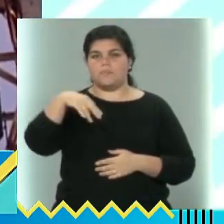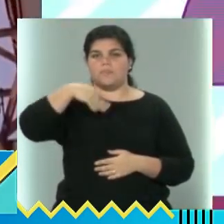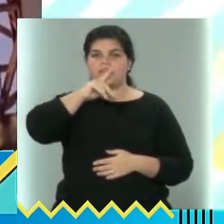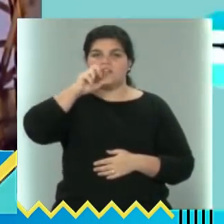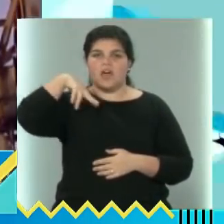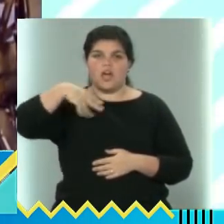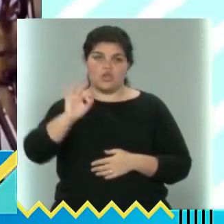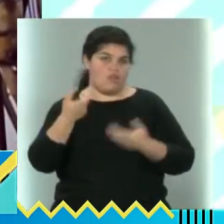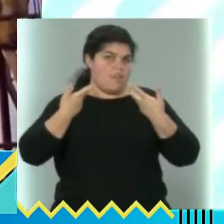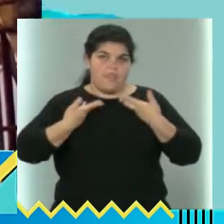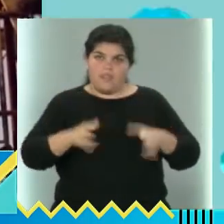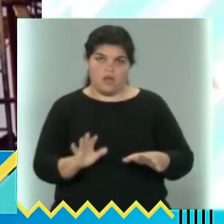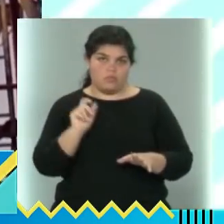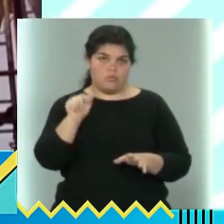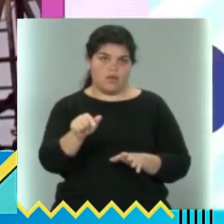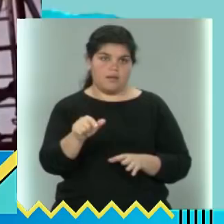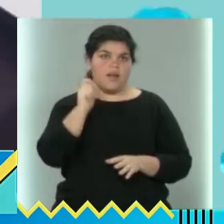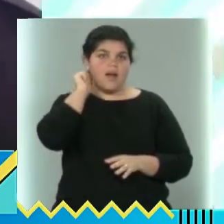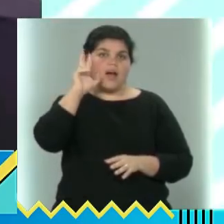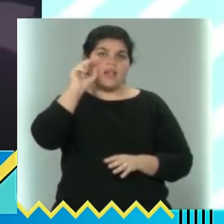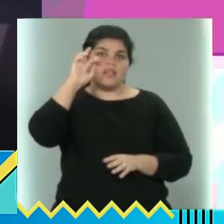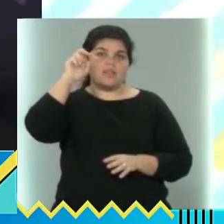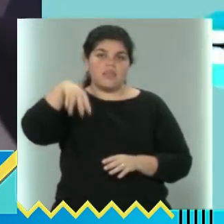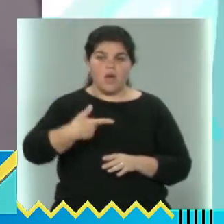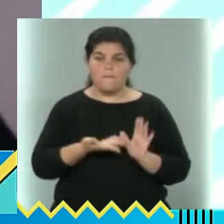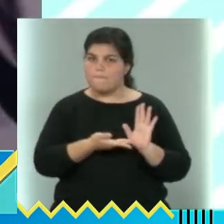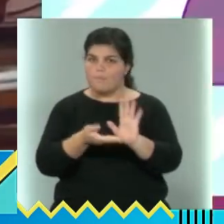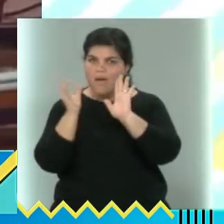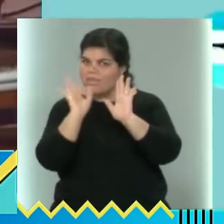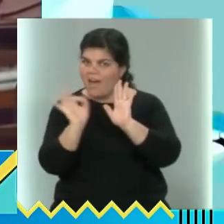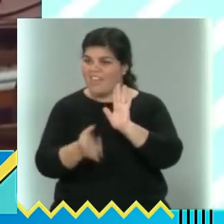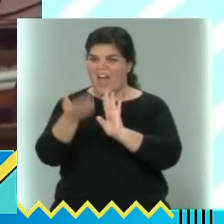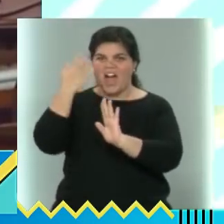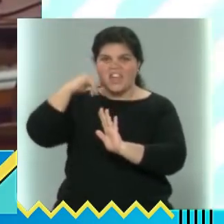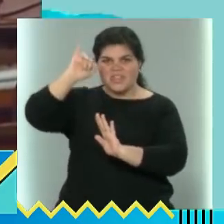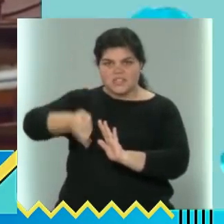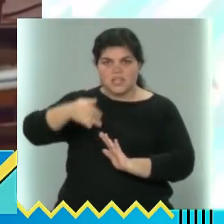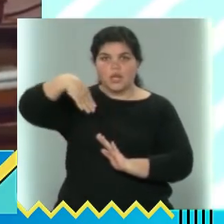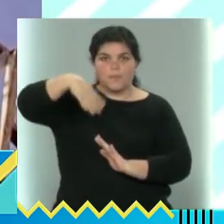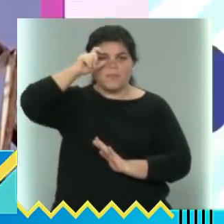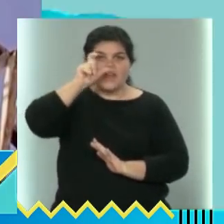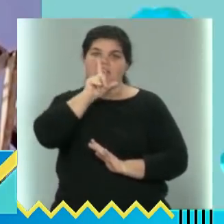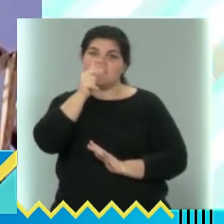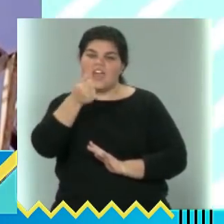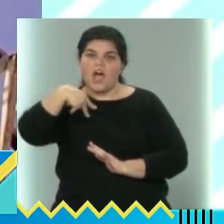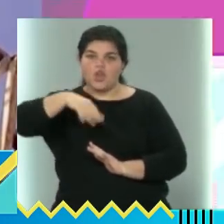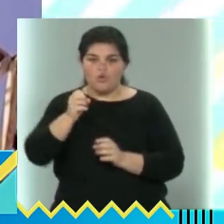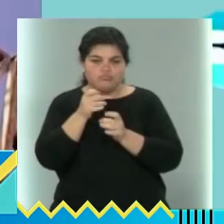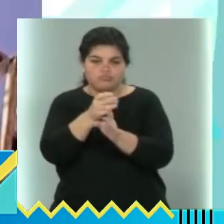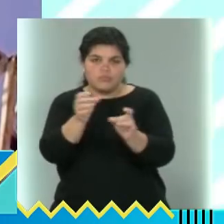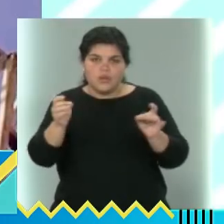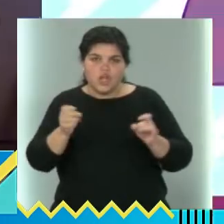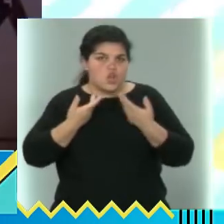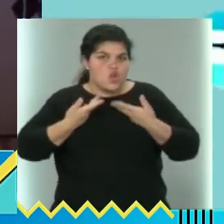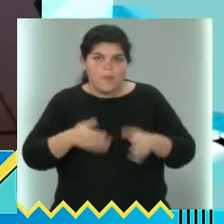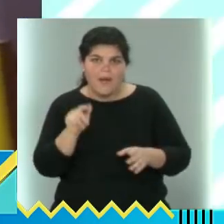que eran naturales, eso en Gasland no te lo muestran, que históricamente había emanaciones de metano en ese lugar. Obviamente, donde